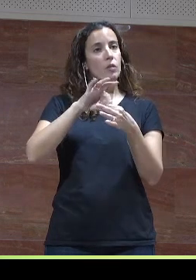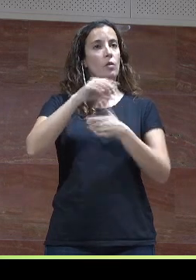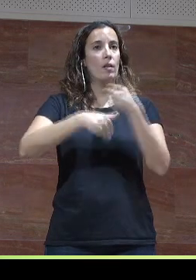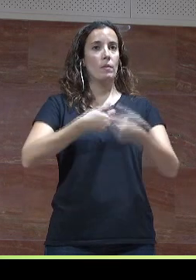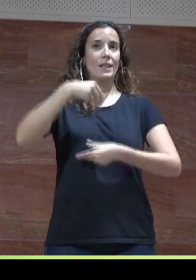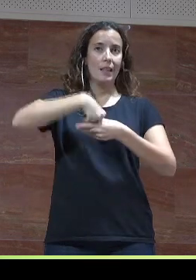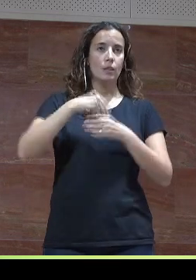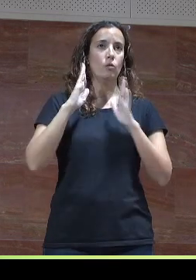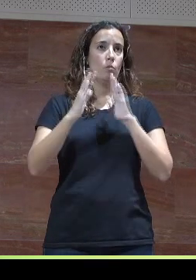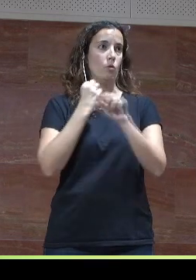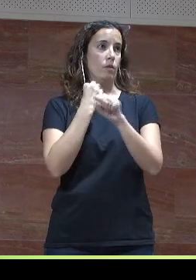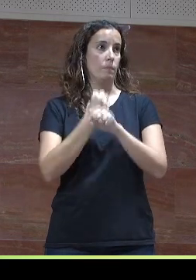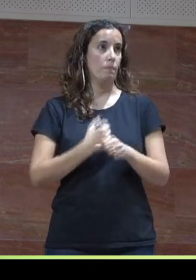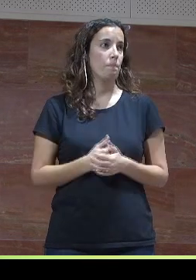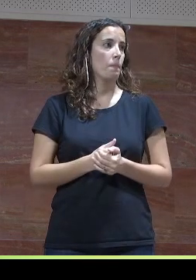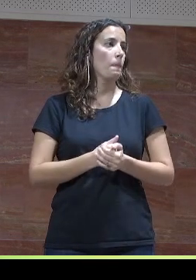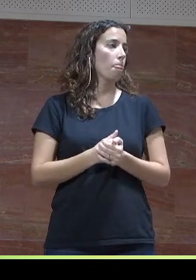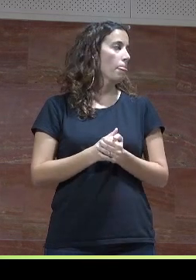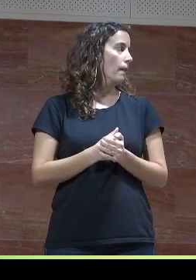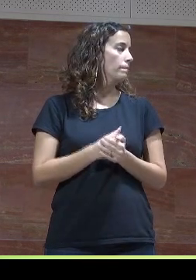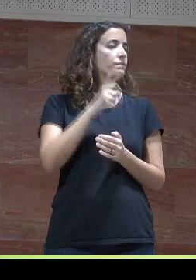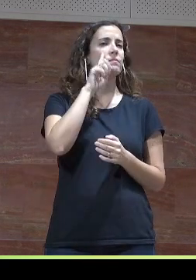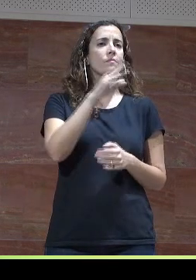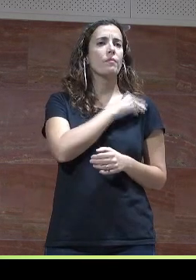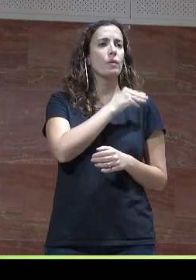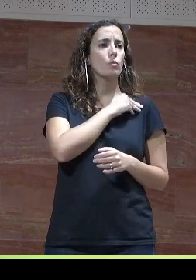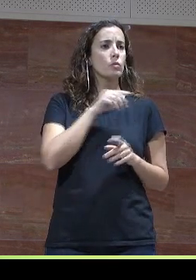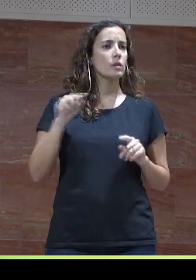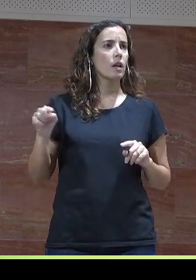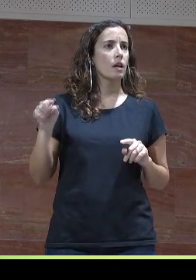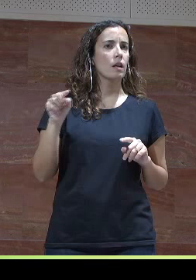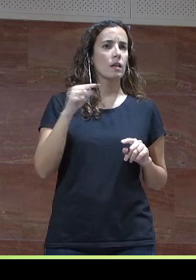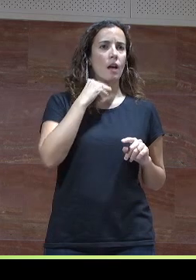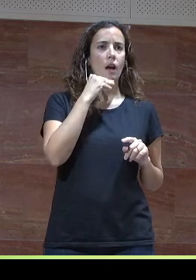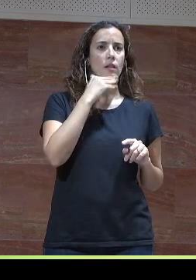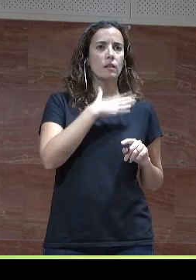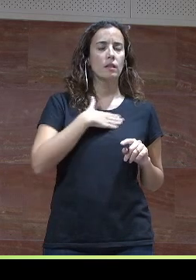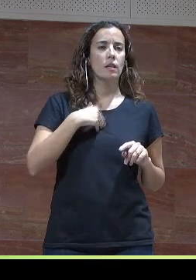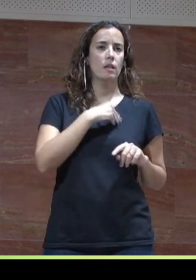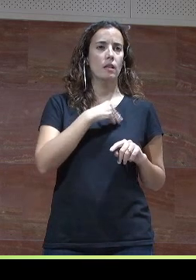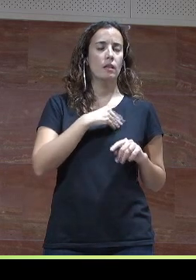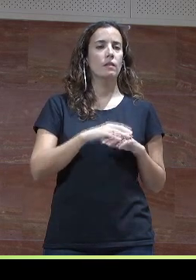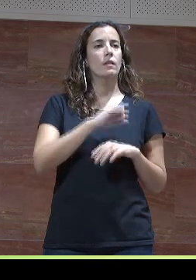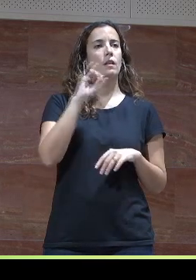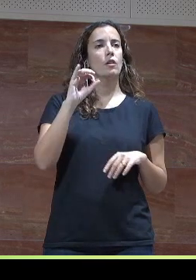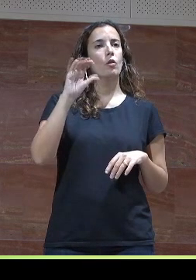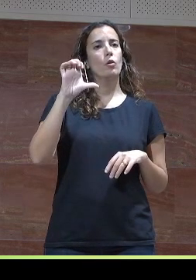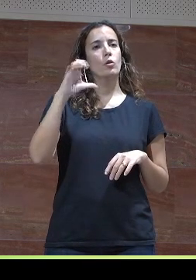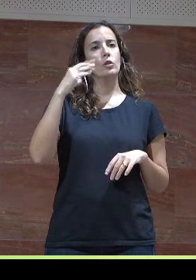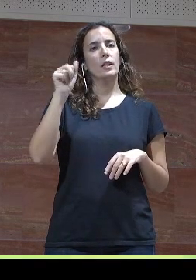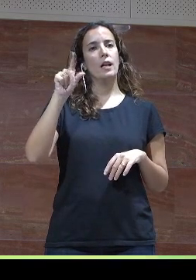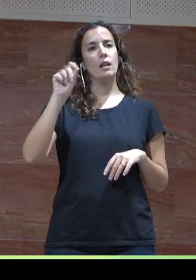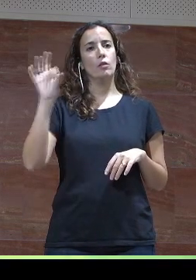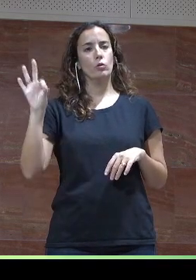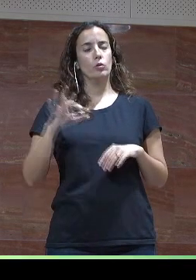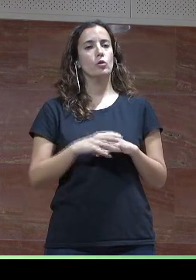laboral. Me parece que queríais hacer una pregunta desde ahí, ¿no? O que alguien quería intervenir. José Carlos Baura. Yo creo